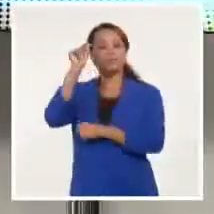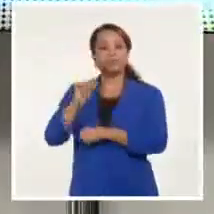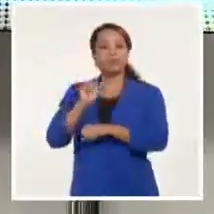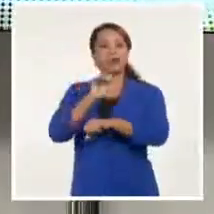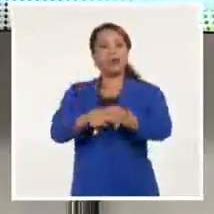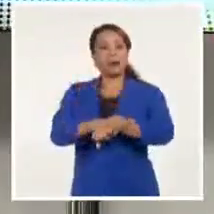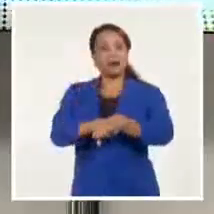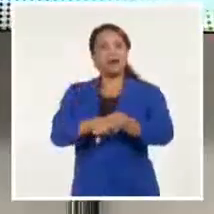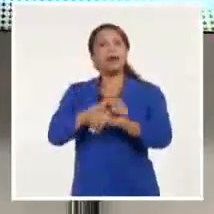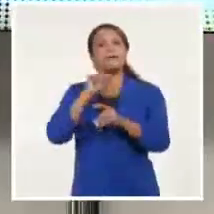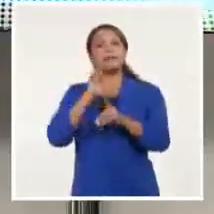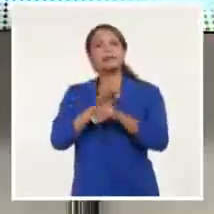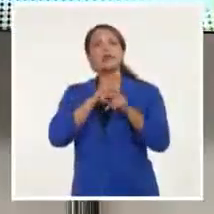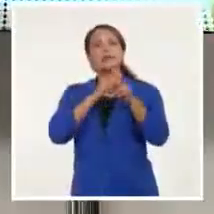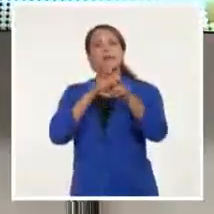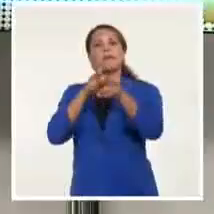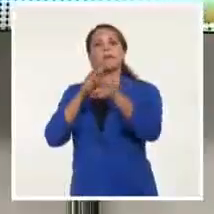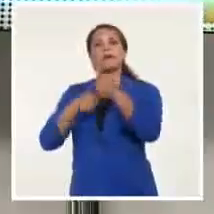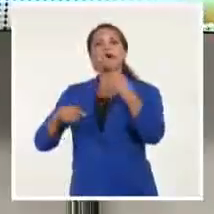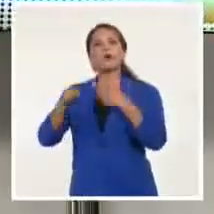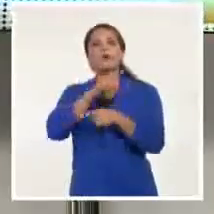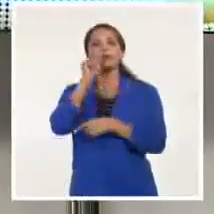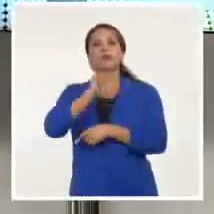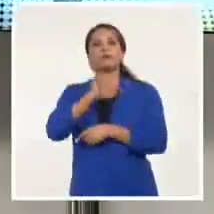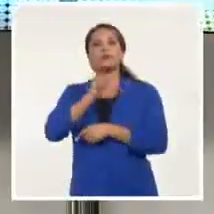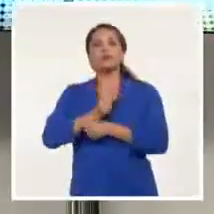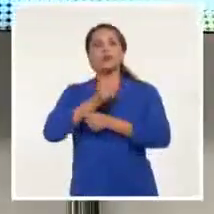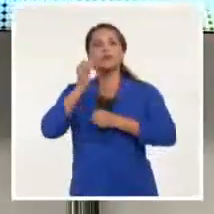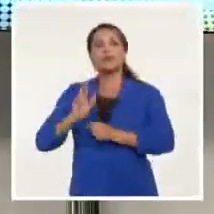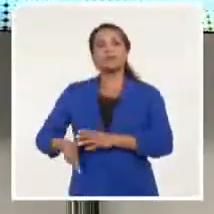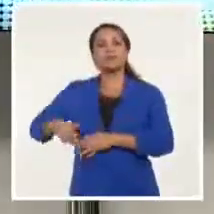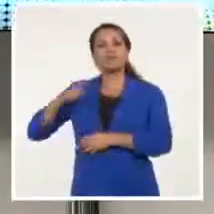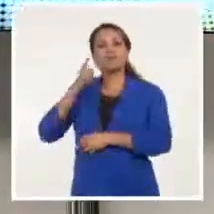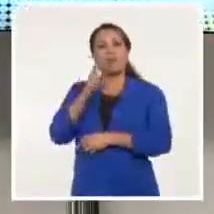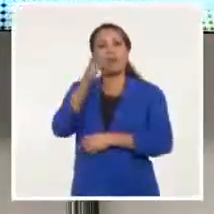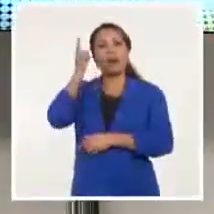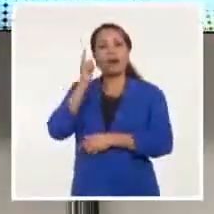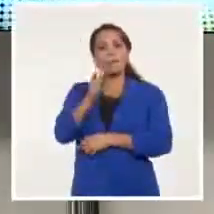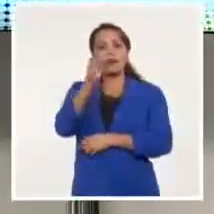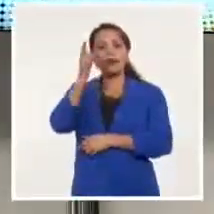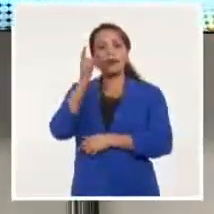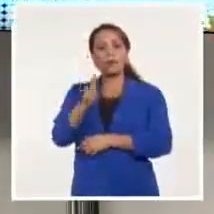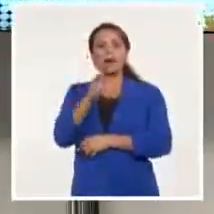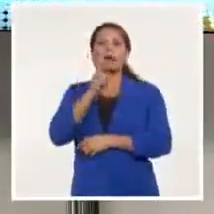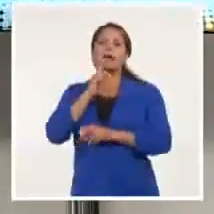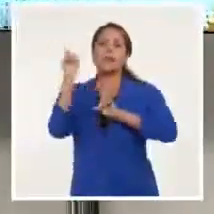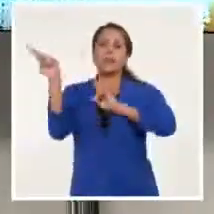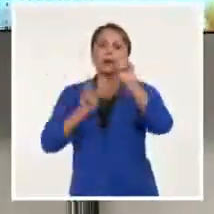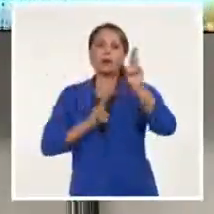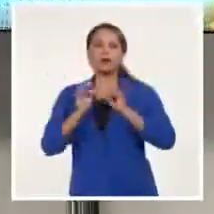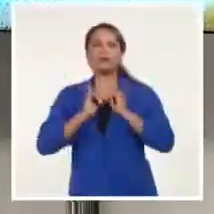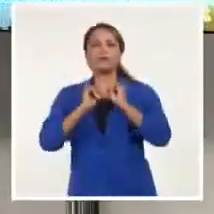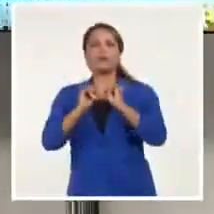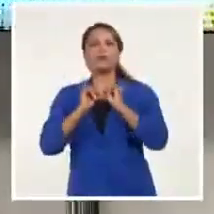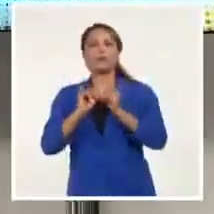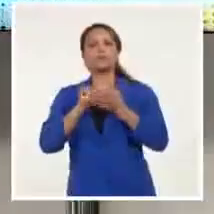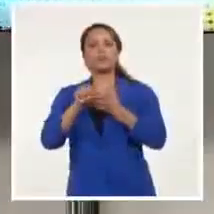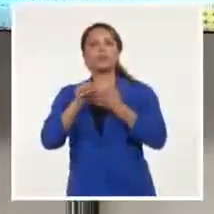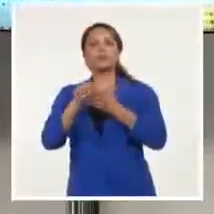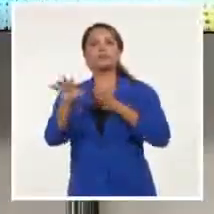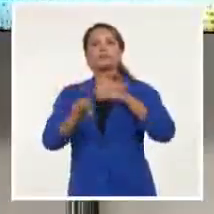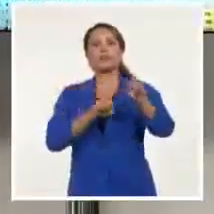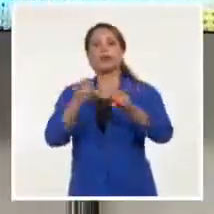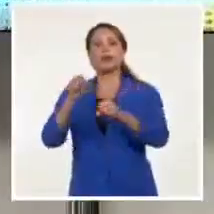arrestados comenzaron a disparar contra la gente con rifle Kalashnikov. De acuerdo con los informes, servicios de rescate